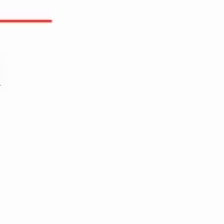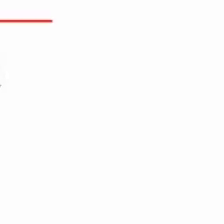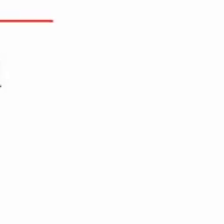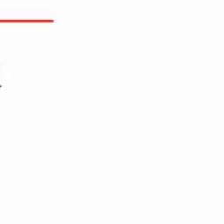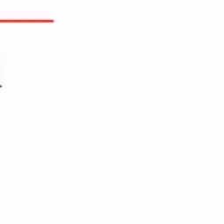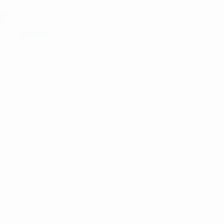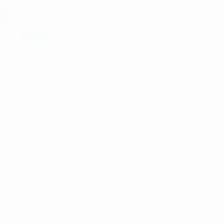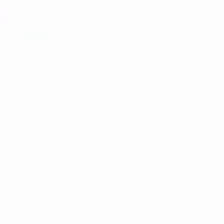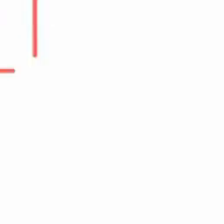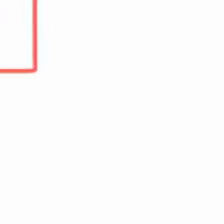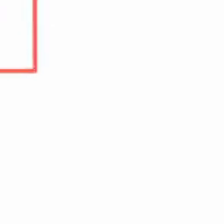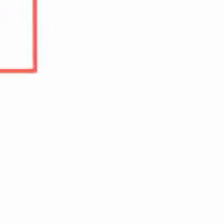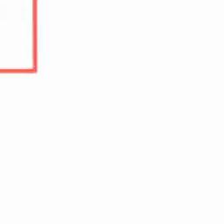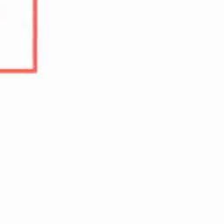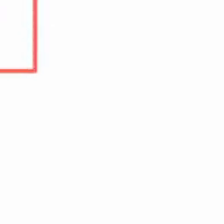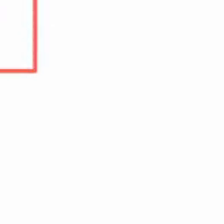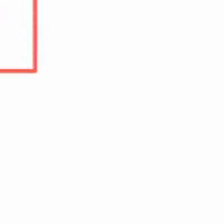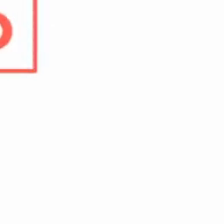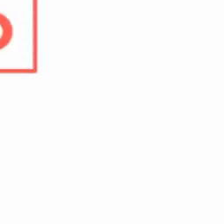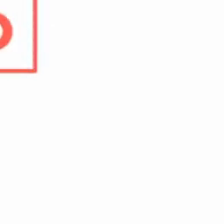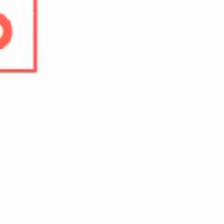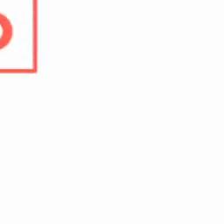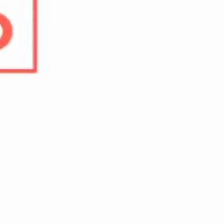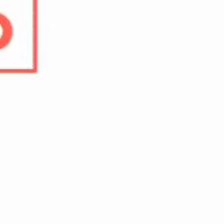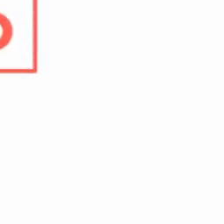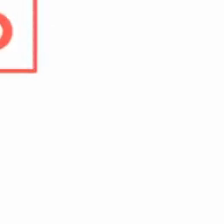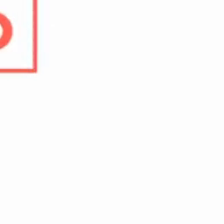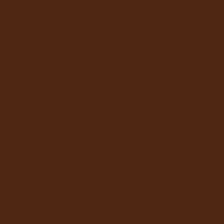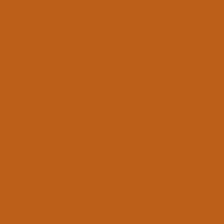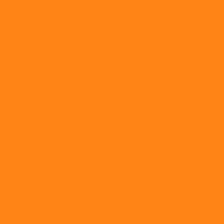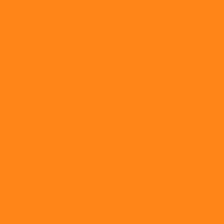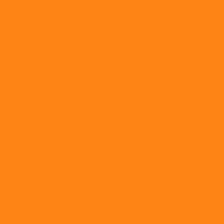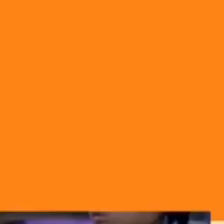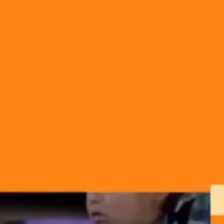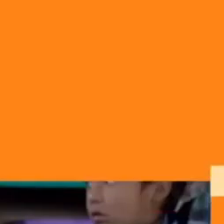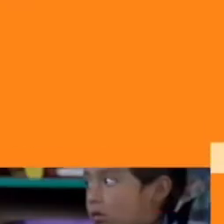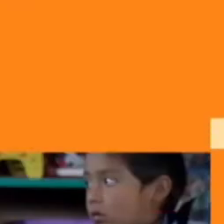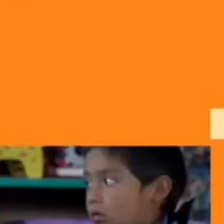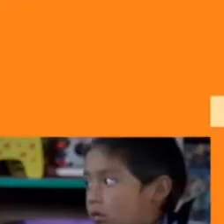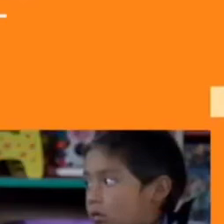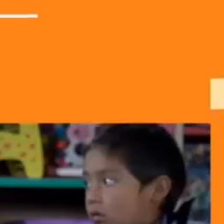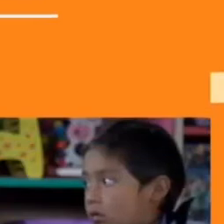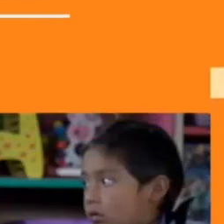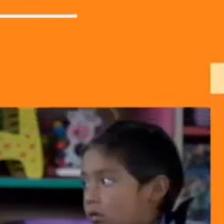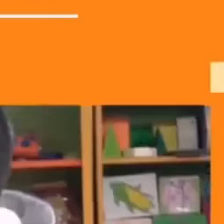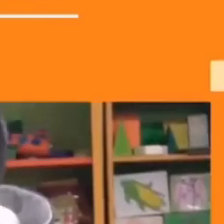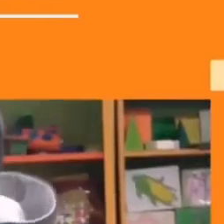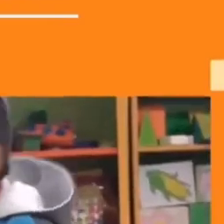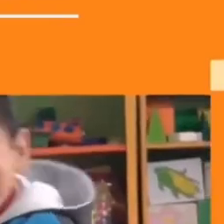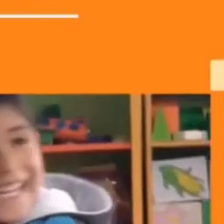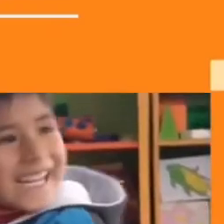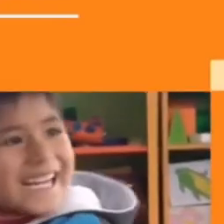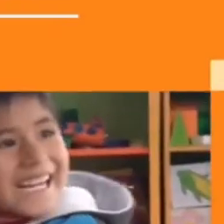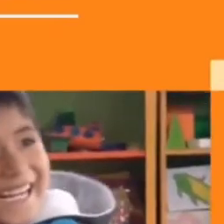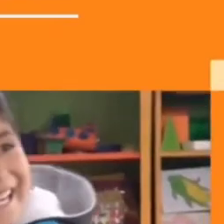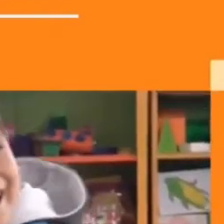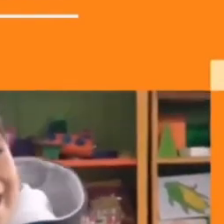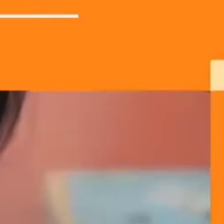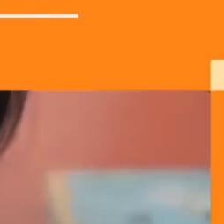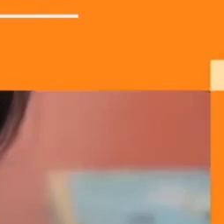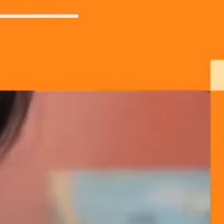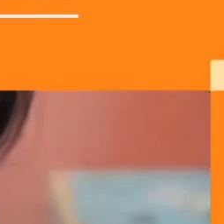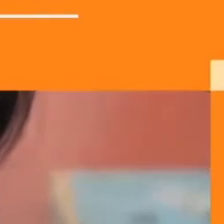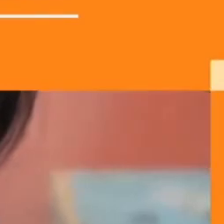Gobierno del Perú. El Perú primero. Estamos viendo Aprendo en